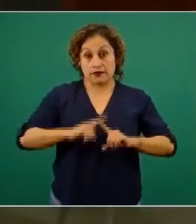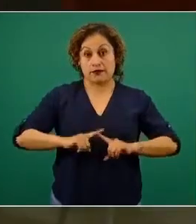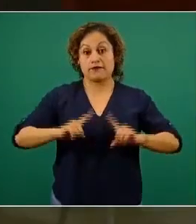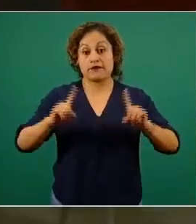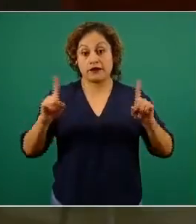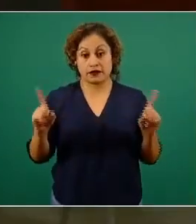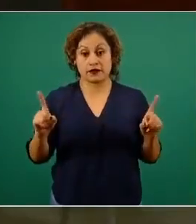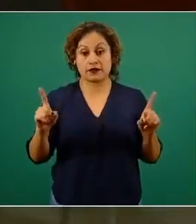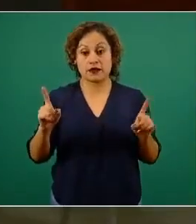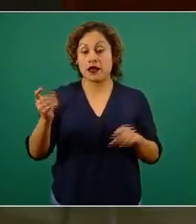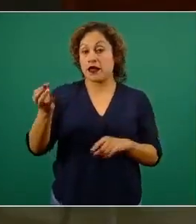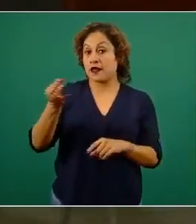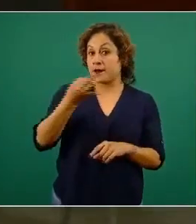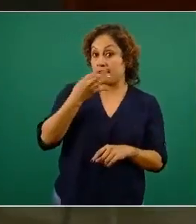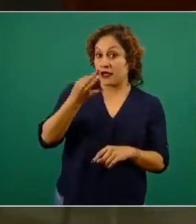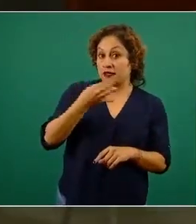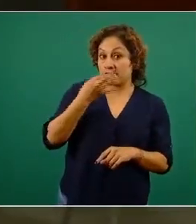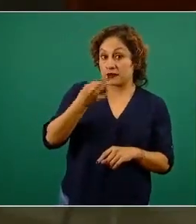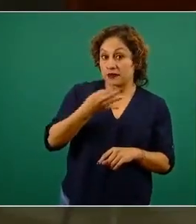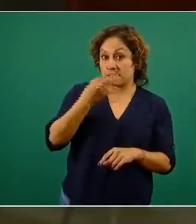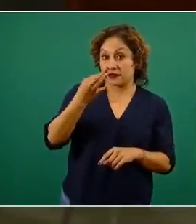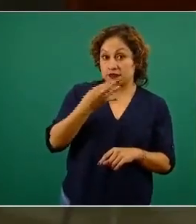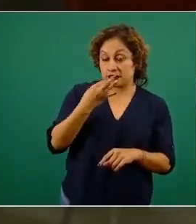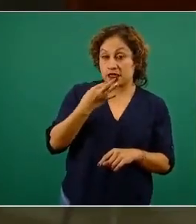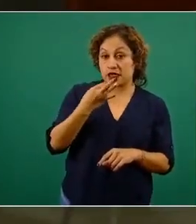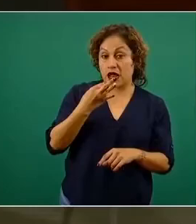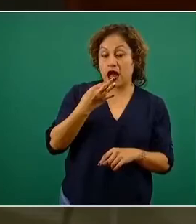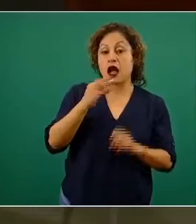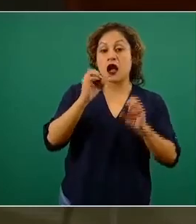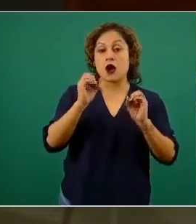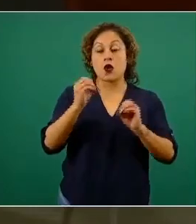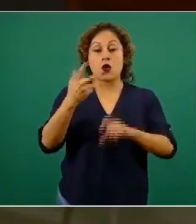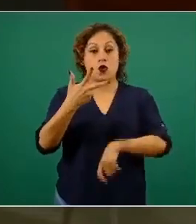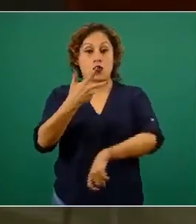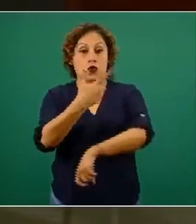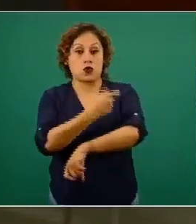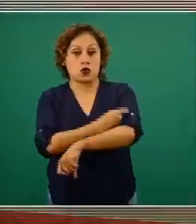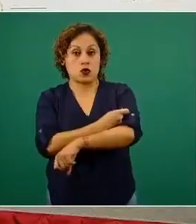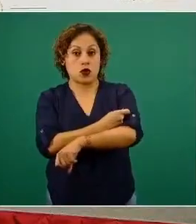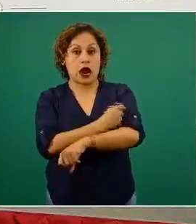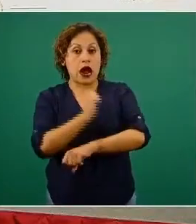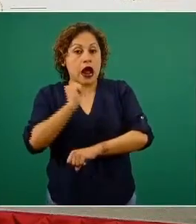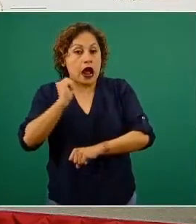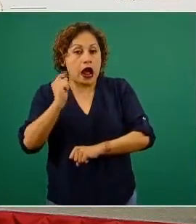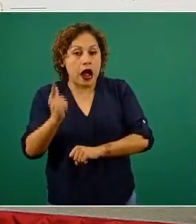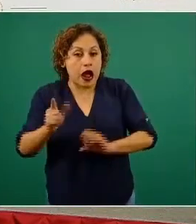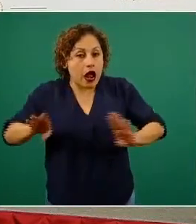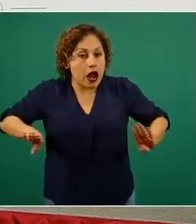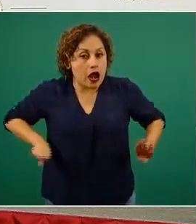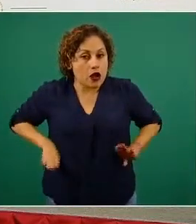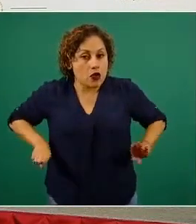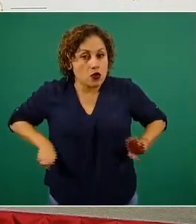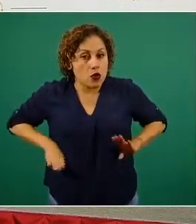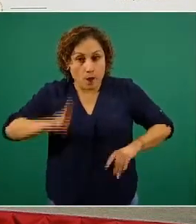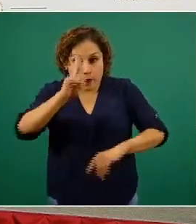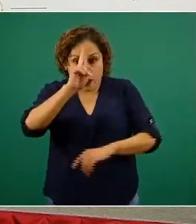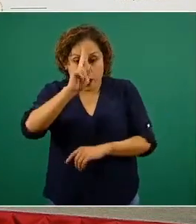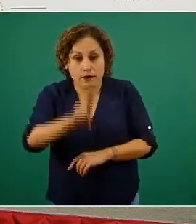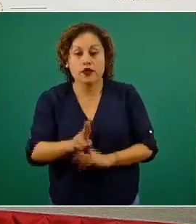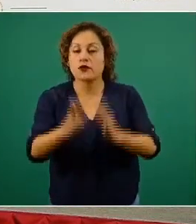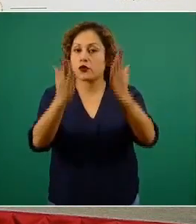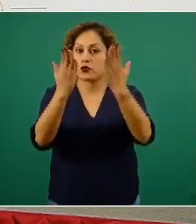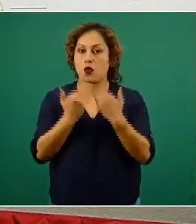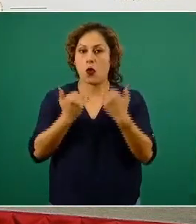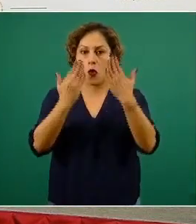absolutas, nadie debe ponérsela si tiene determinada condición, de contraindicaciones relativas. Se